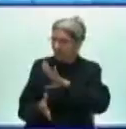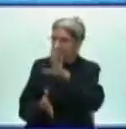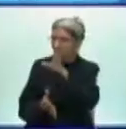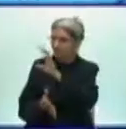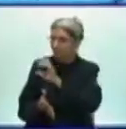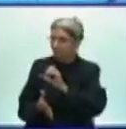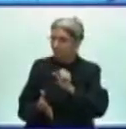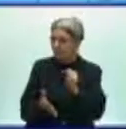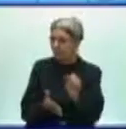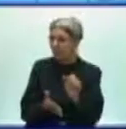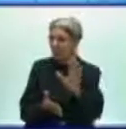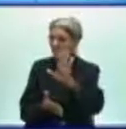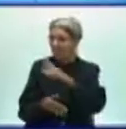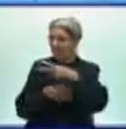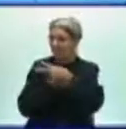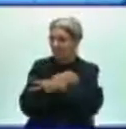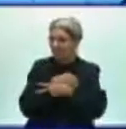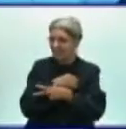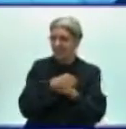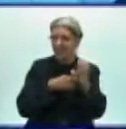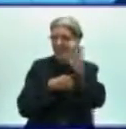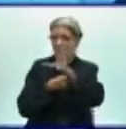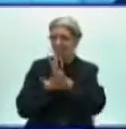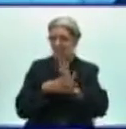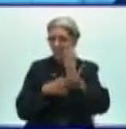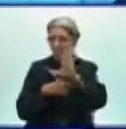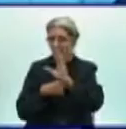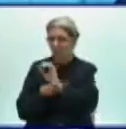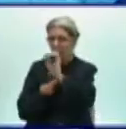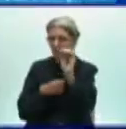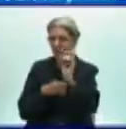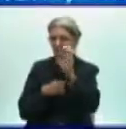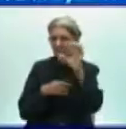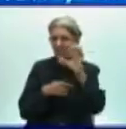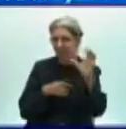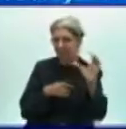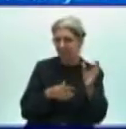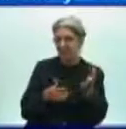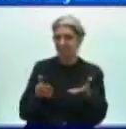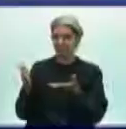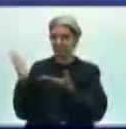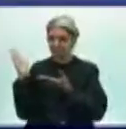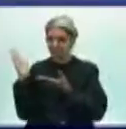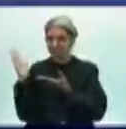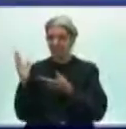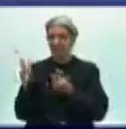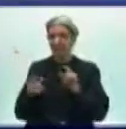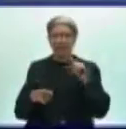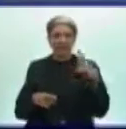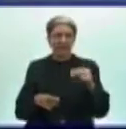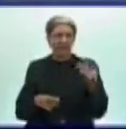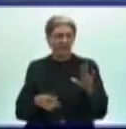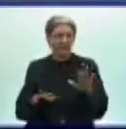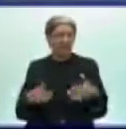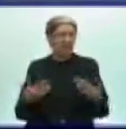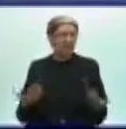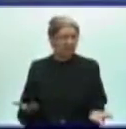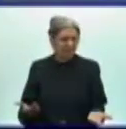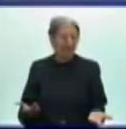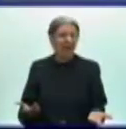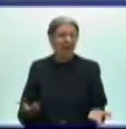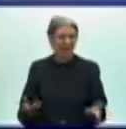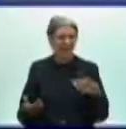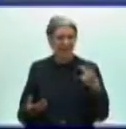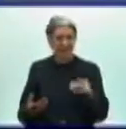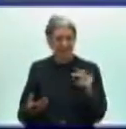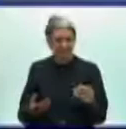conforman la región de Europa Occidental. Vamos a ver cuál es entonces la actividad de sistematización para